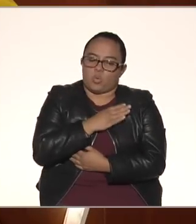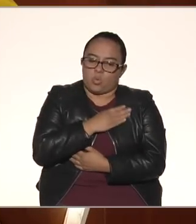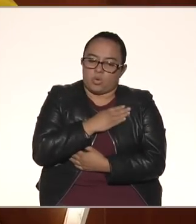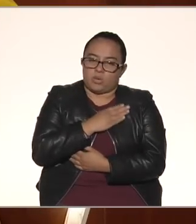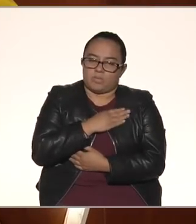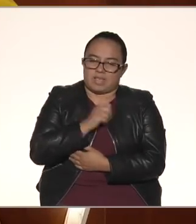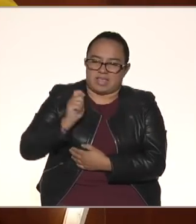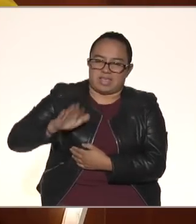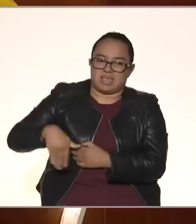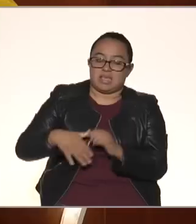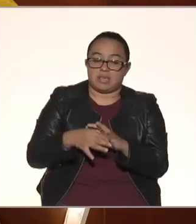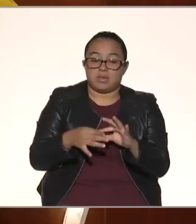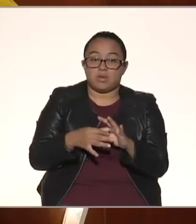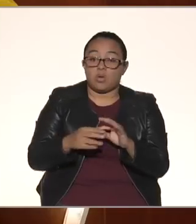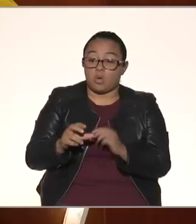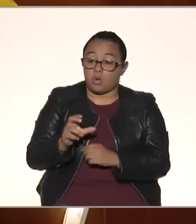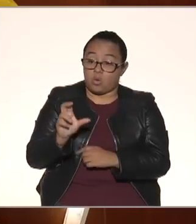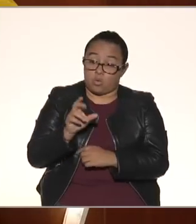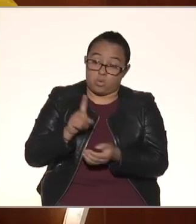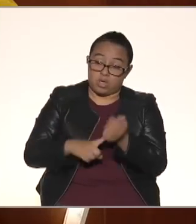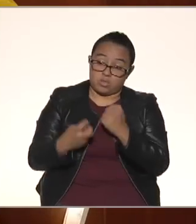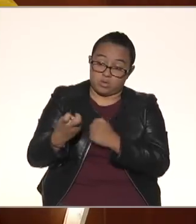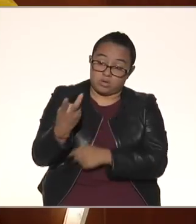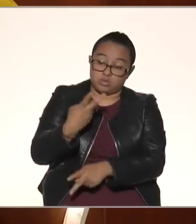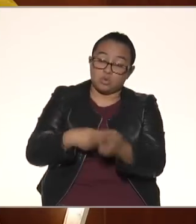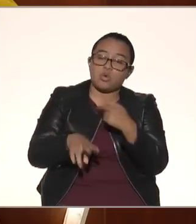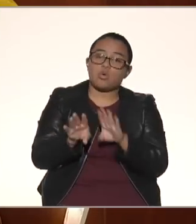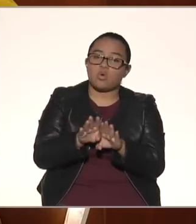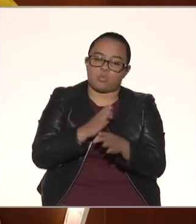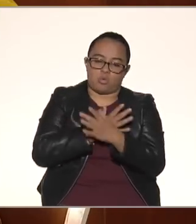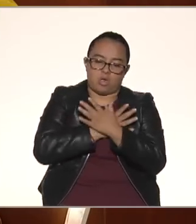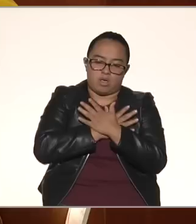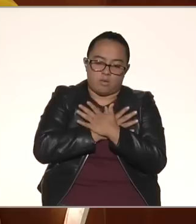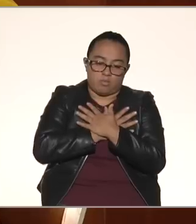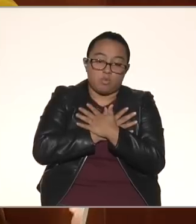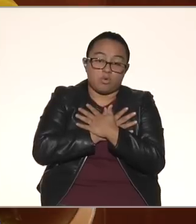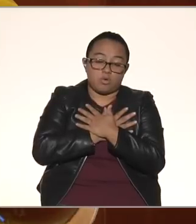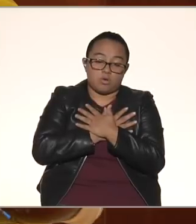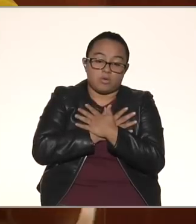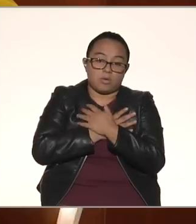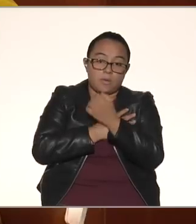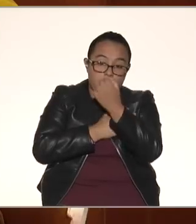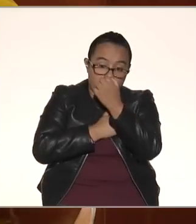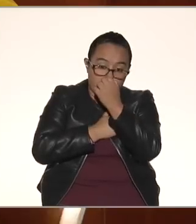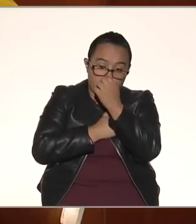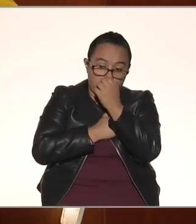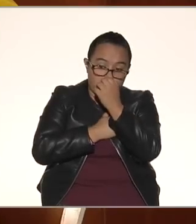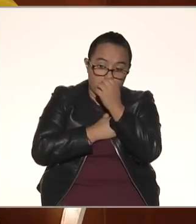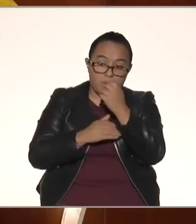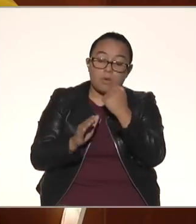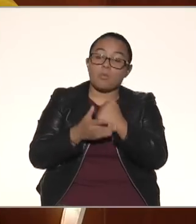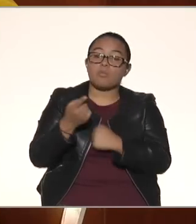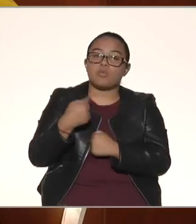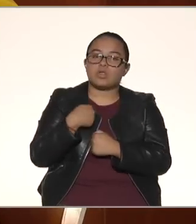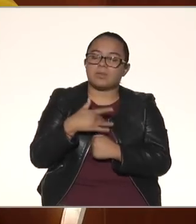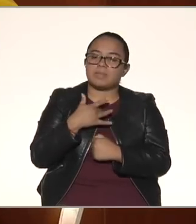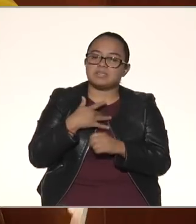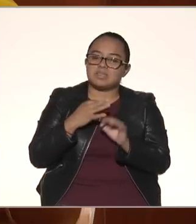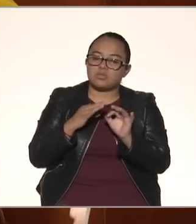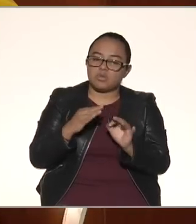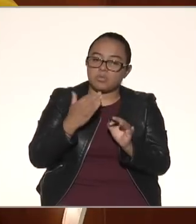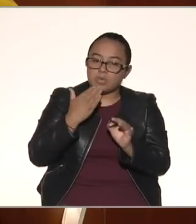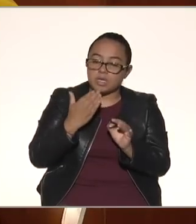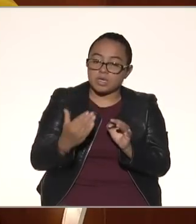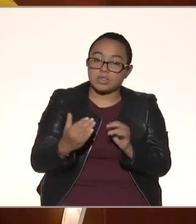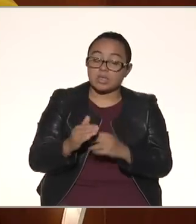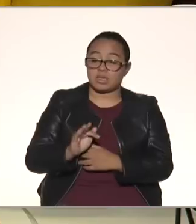hace rato. Cuando proviene del amor, viene porque soy pleno. Si tengo